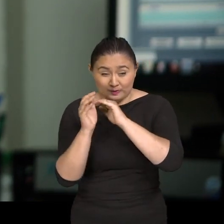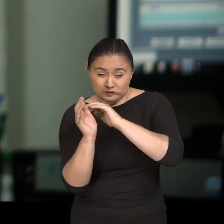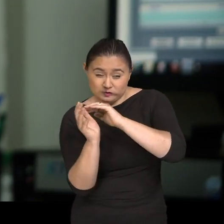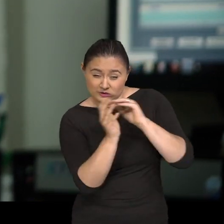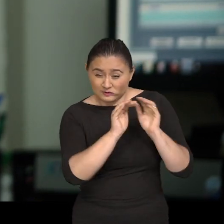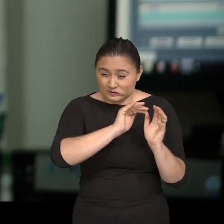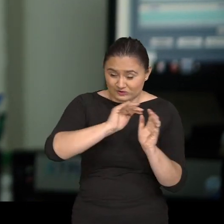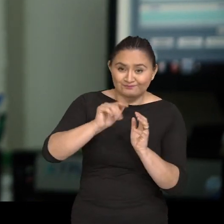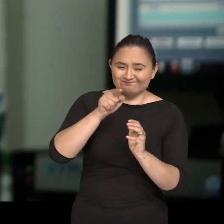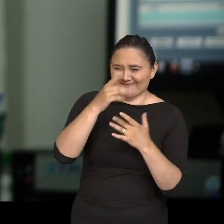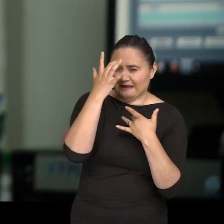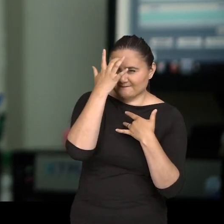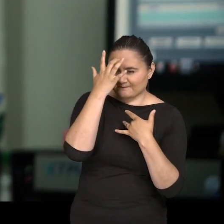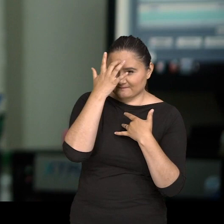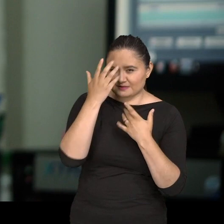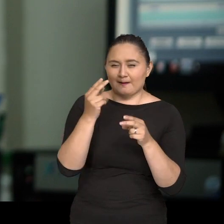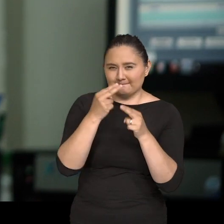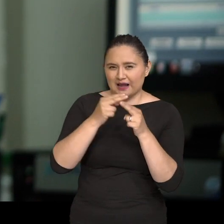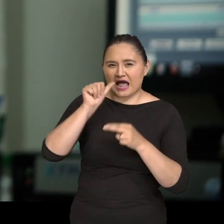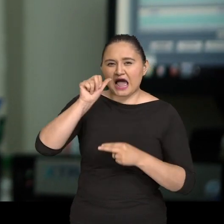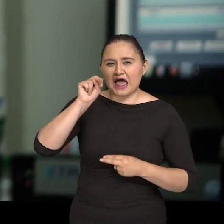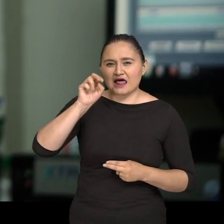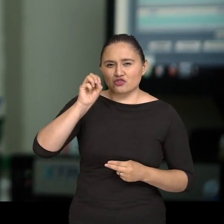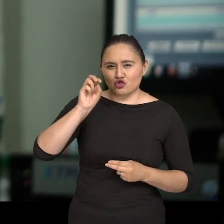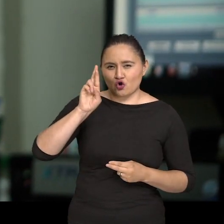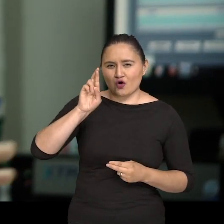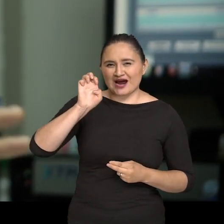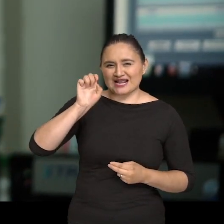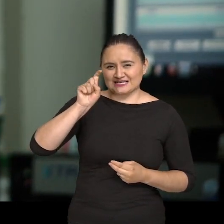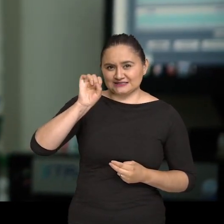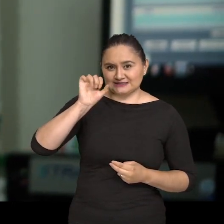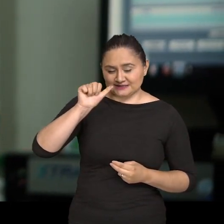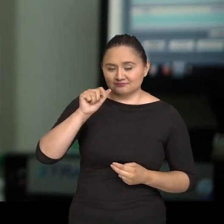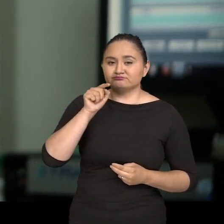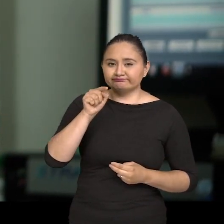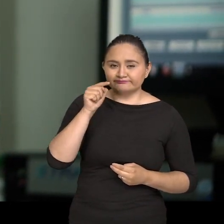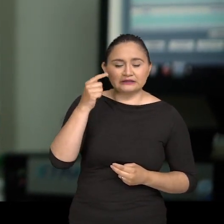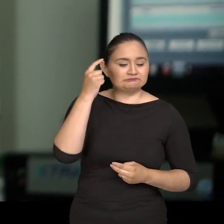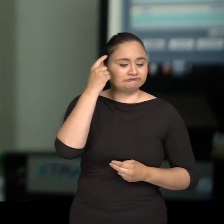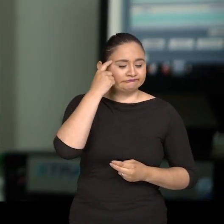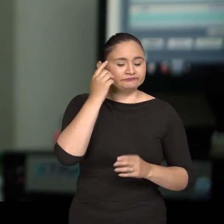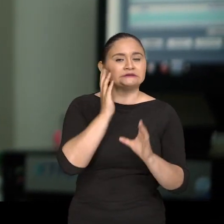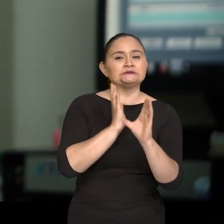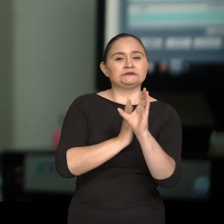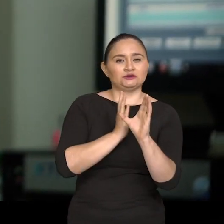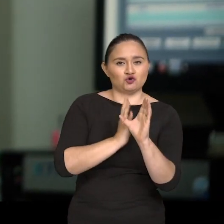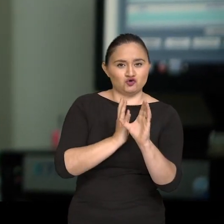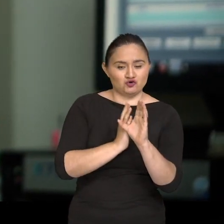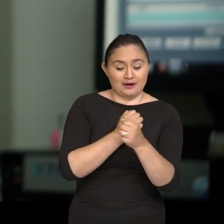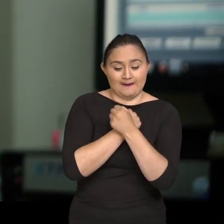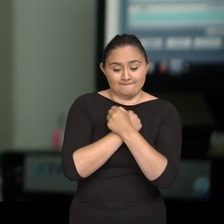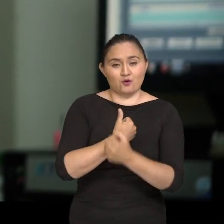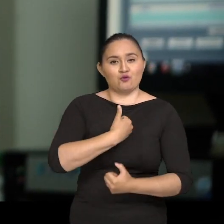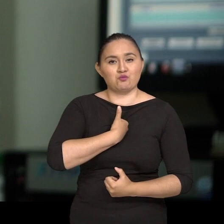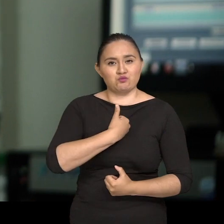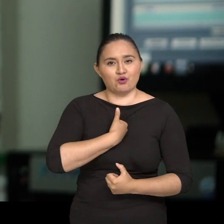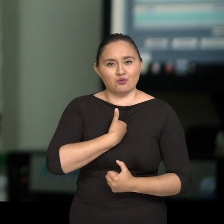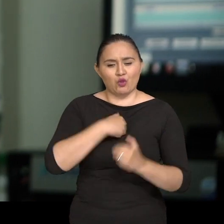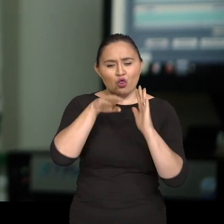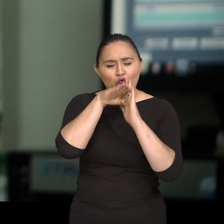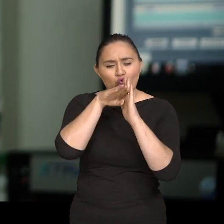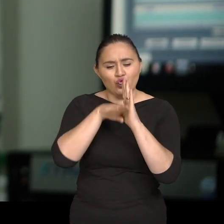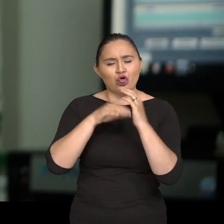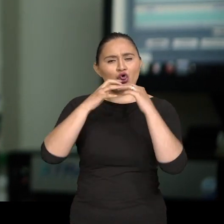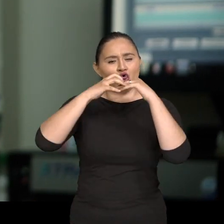parezcan este tipo de enfermedad y precisamente este tipo de factores psicológicos o no la autoestima muy baja son